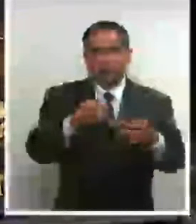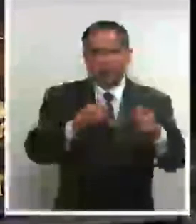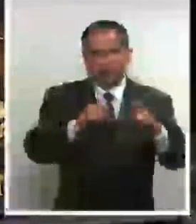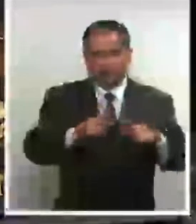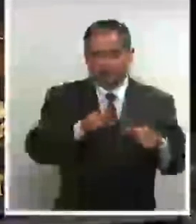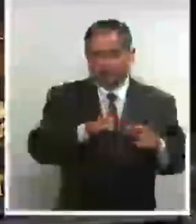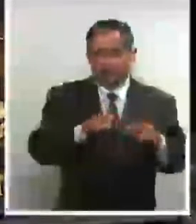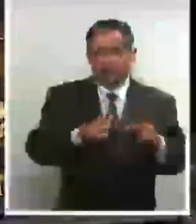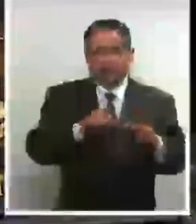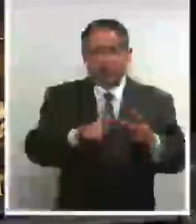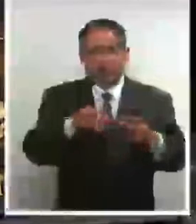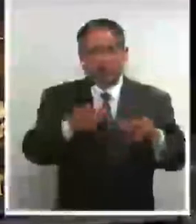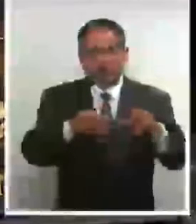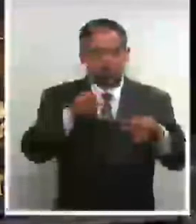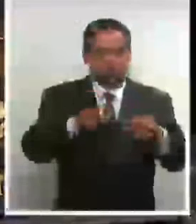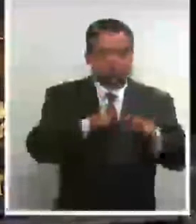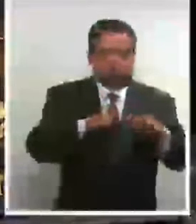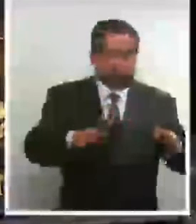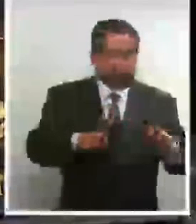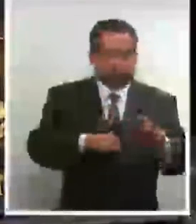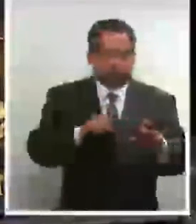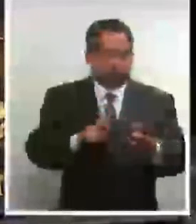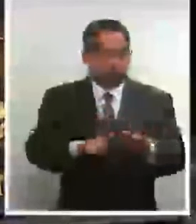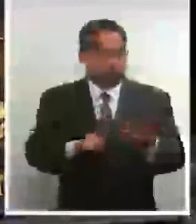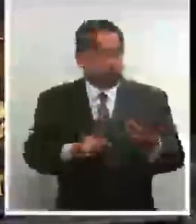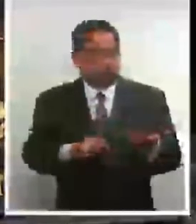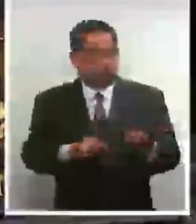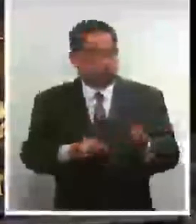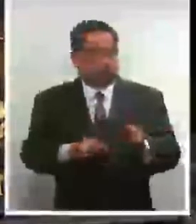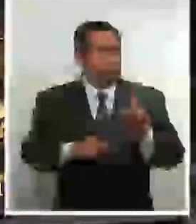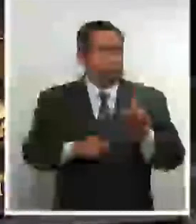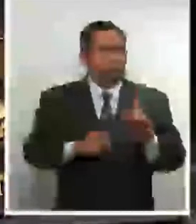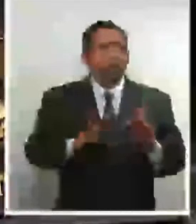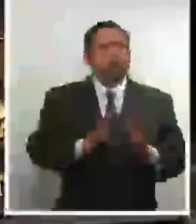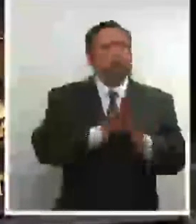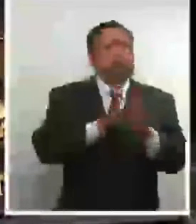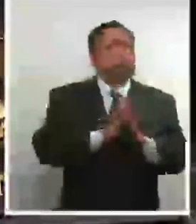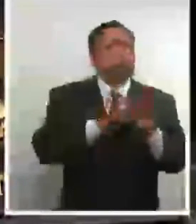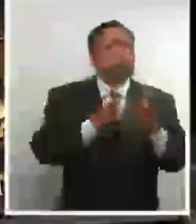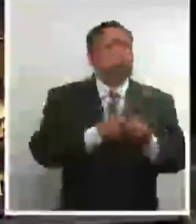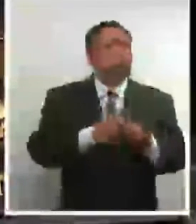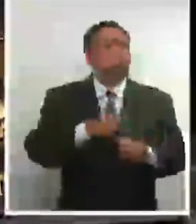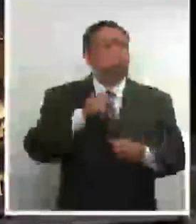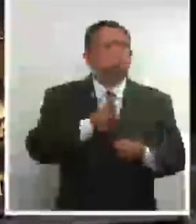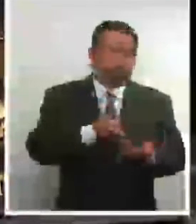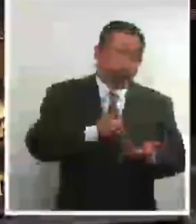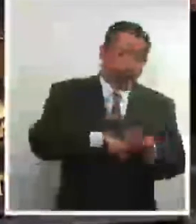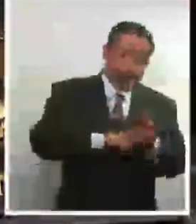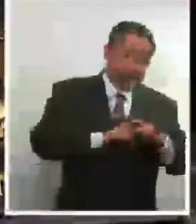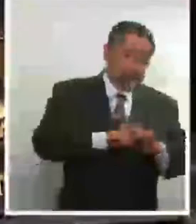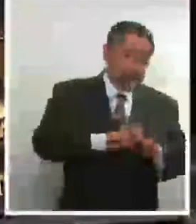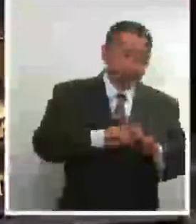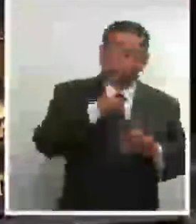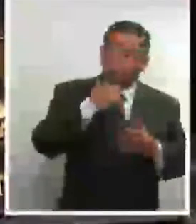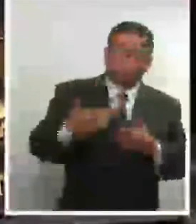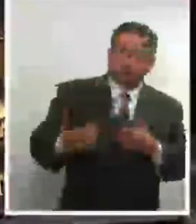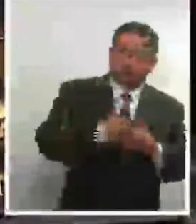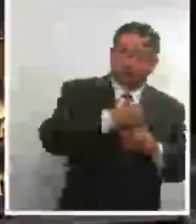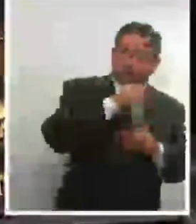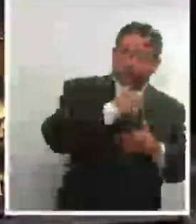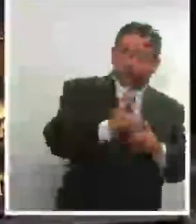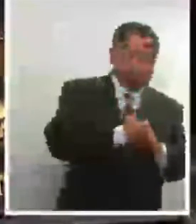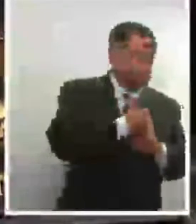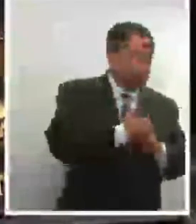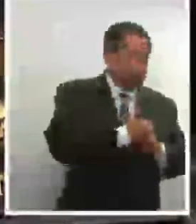Judicial o en los tribunales solamente puedan participar los de adentro, solamente los